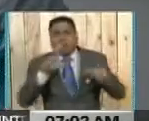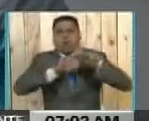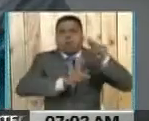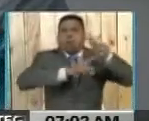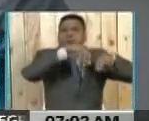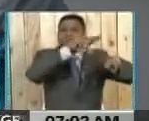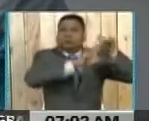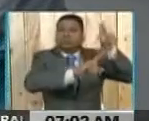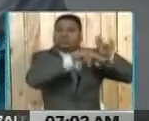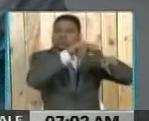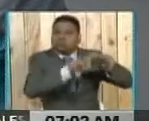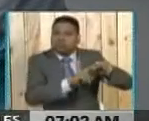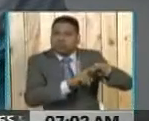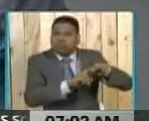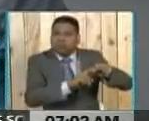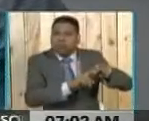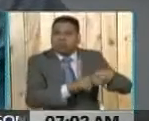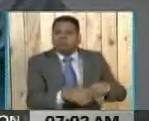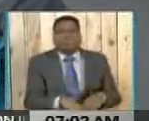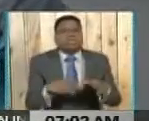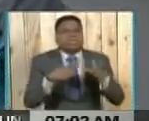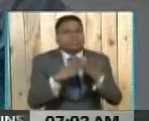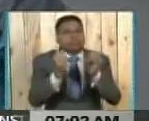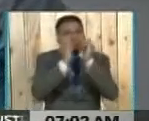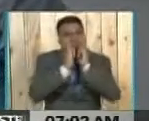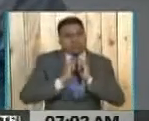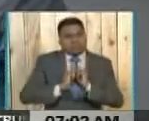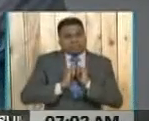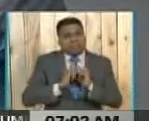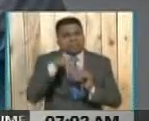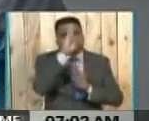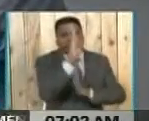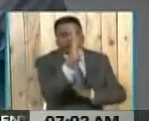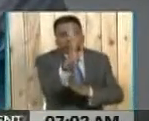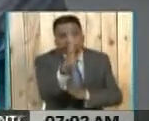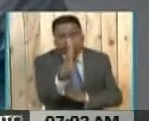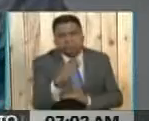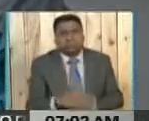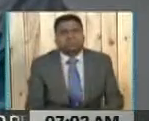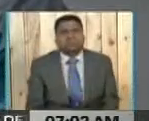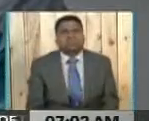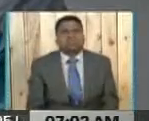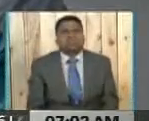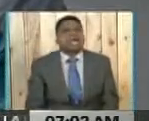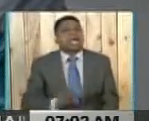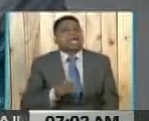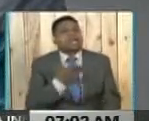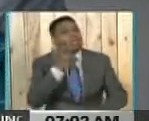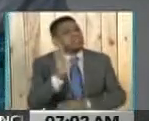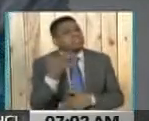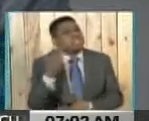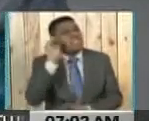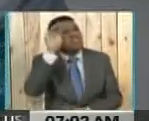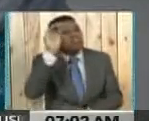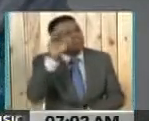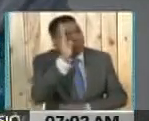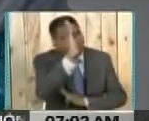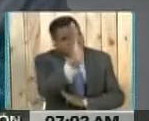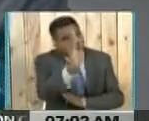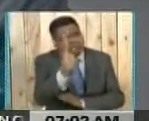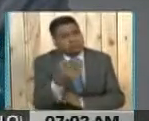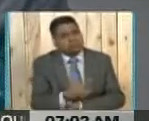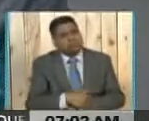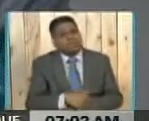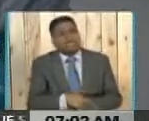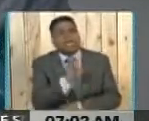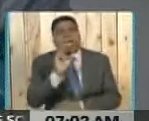autoconstrucción de identidades y de destinos. ¿Qué destinos que apenas uno empieza